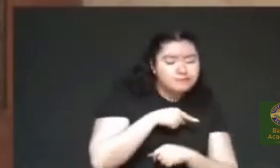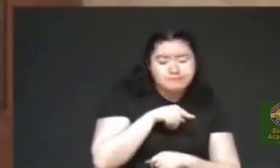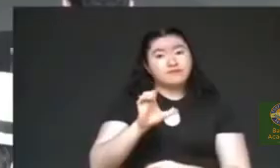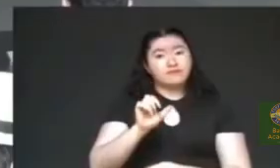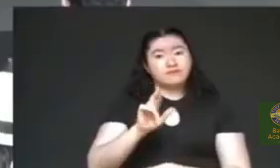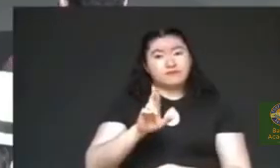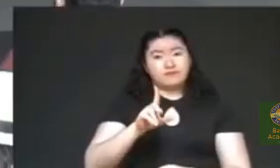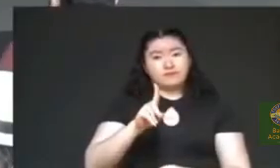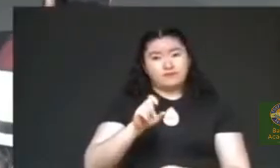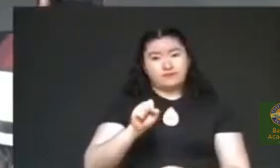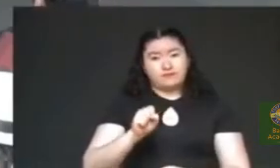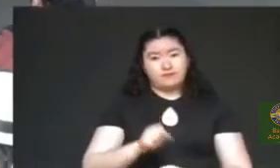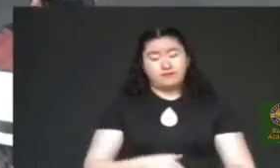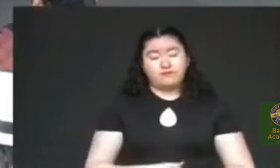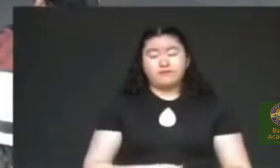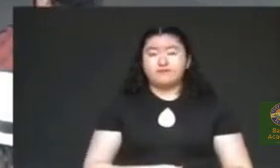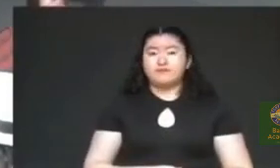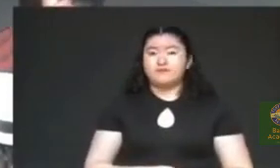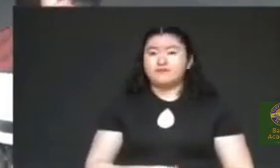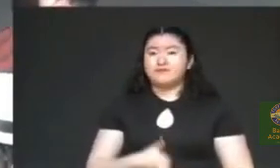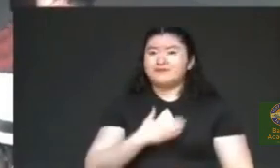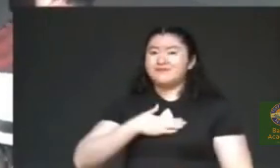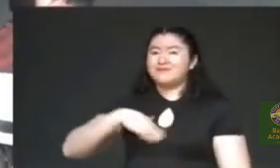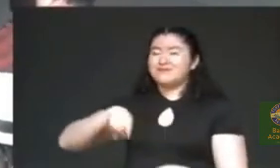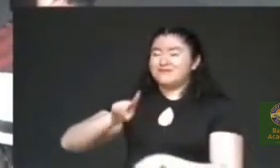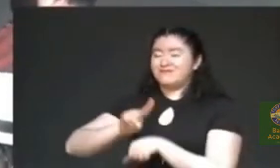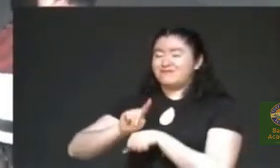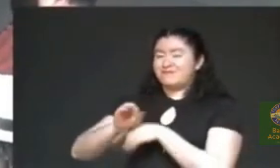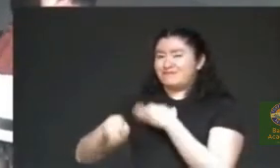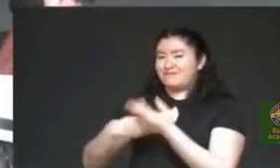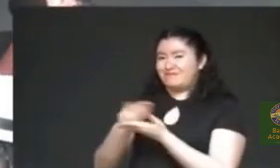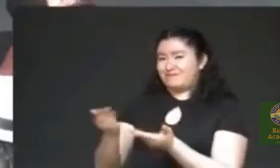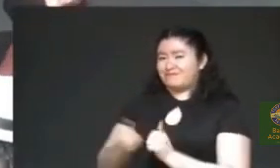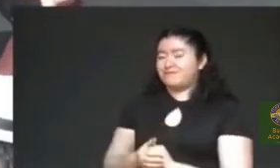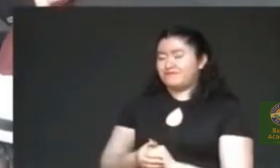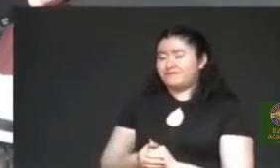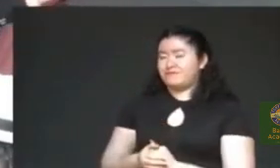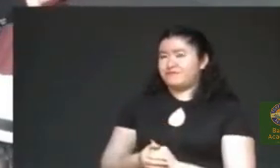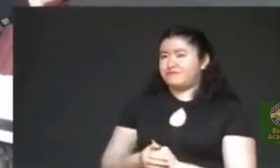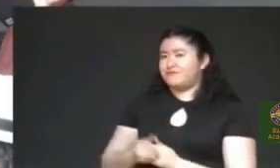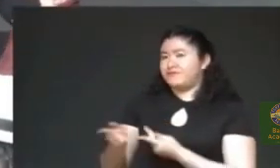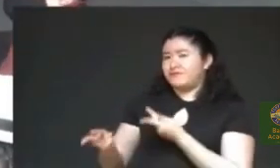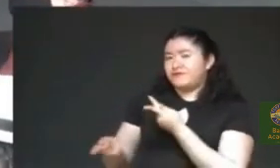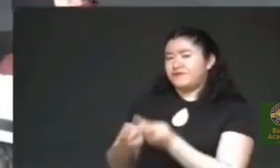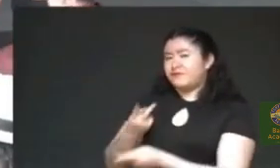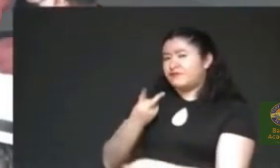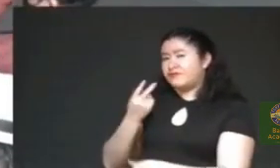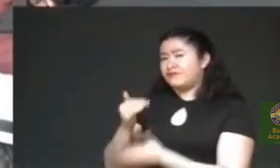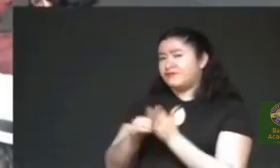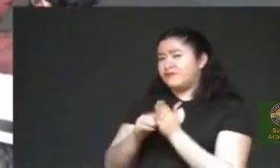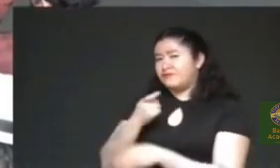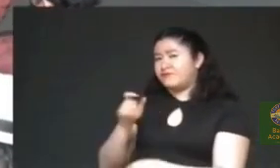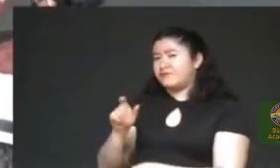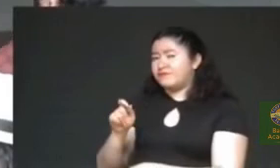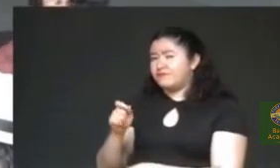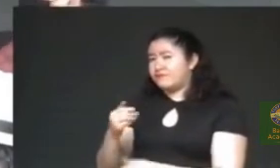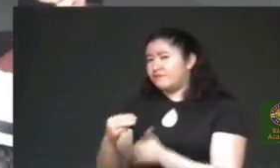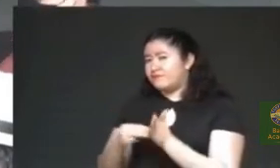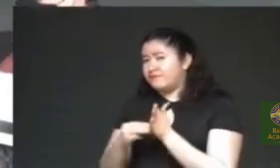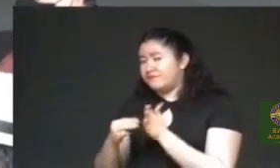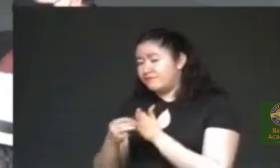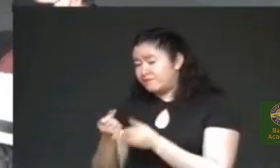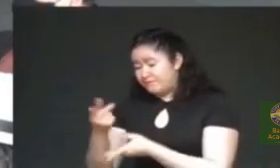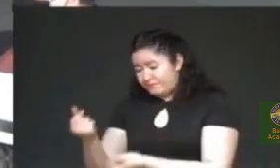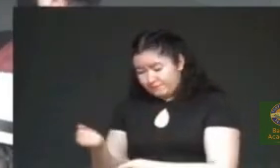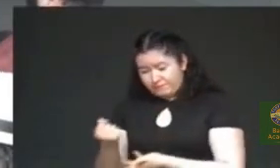sentido. Buenos días a todos. Me gustaría preguntarle, doctor, una precisión. ¿Los 2.120 millones que han invertido en su administración son con los